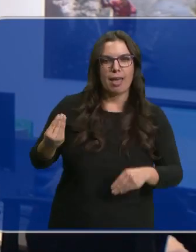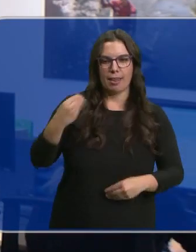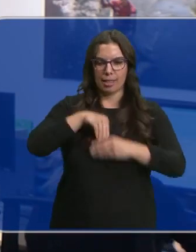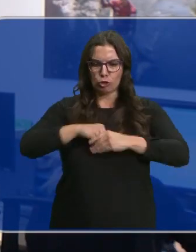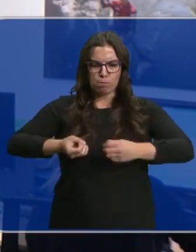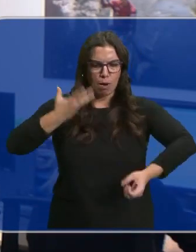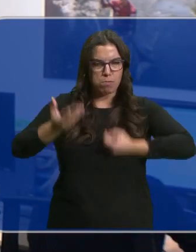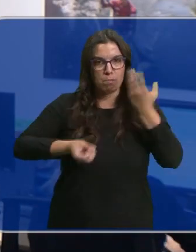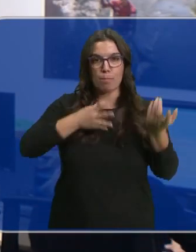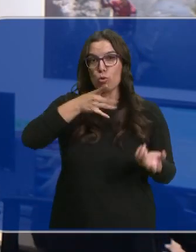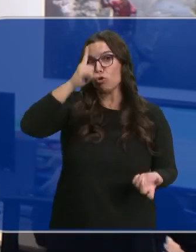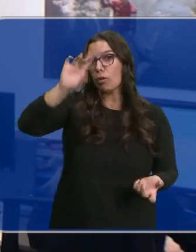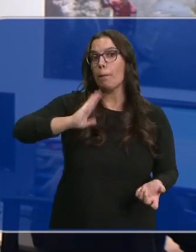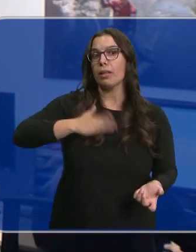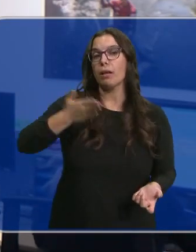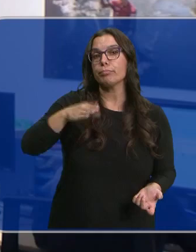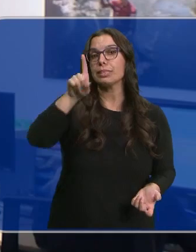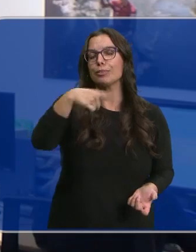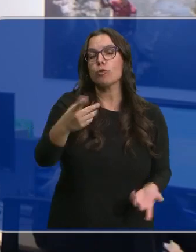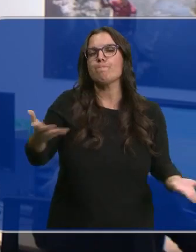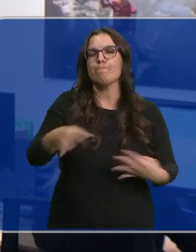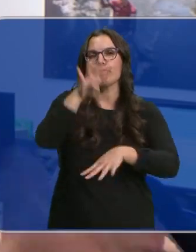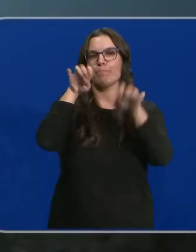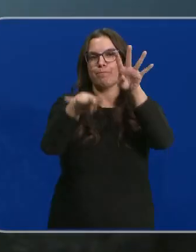dentro, porque ninguno sabemos si mañana estaremos aquí, ¿no?